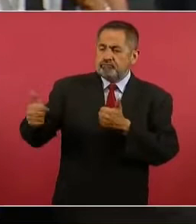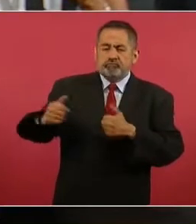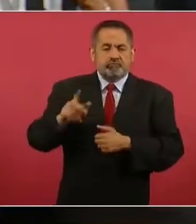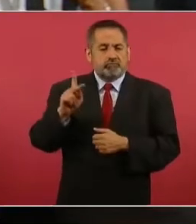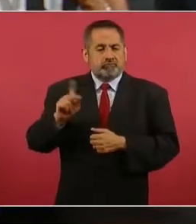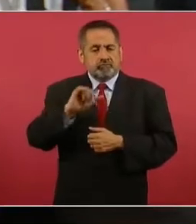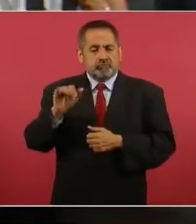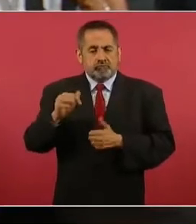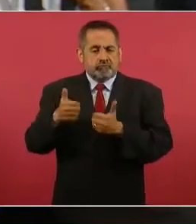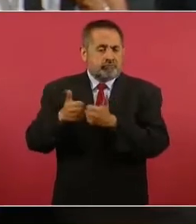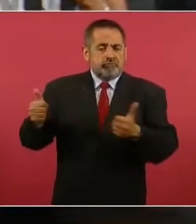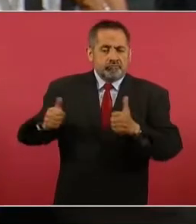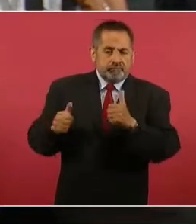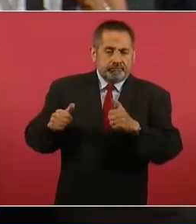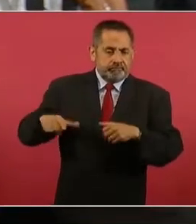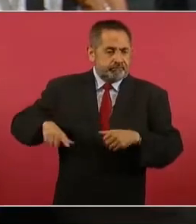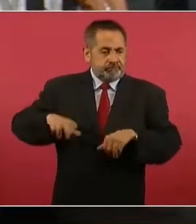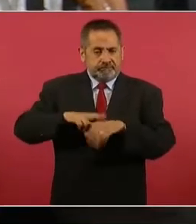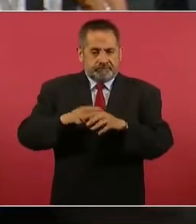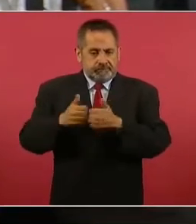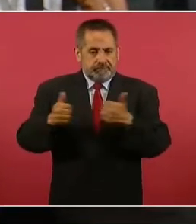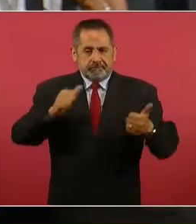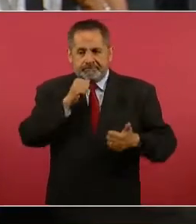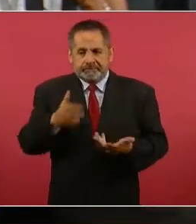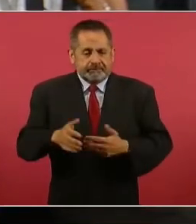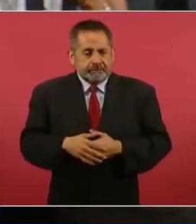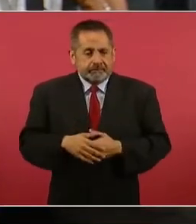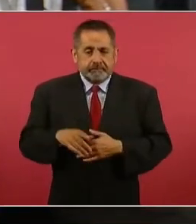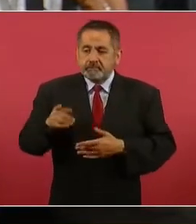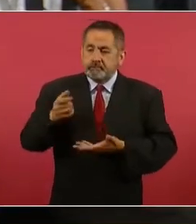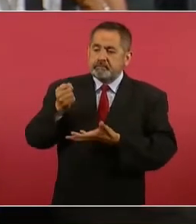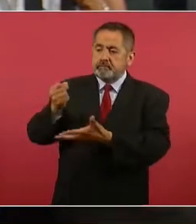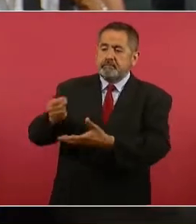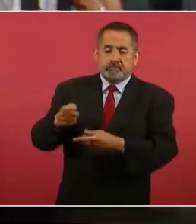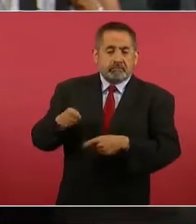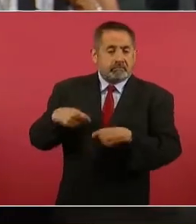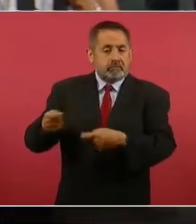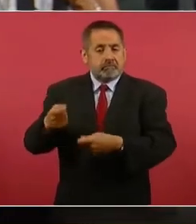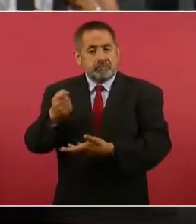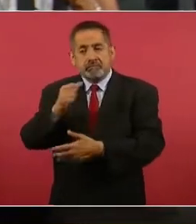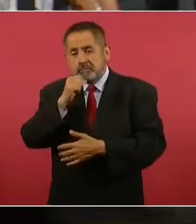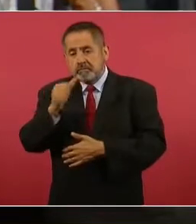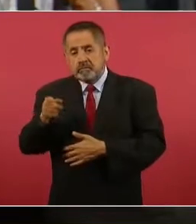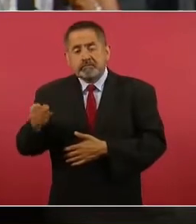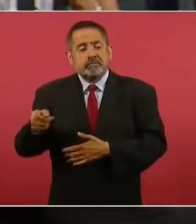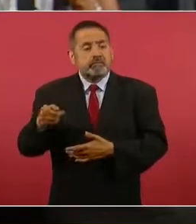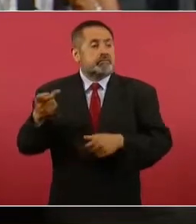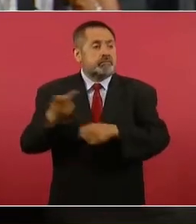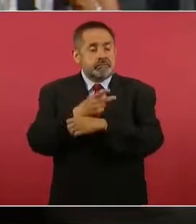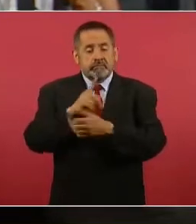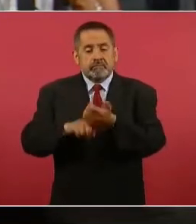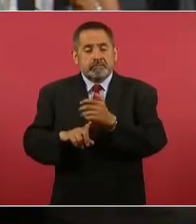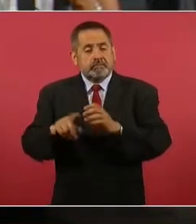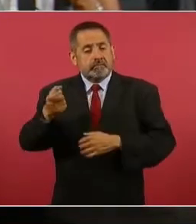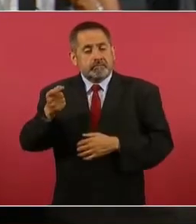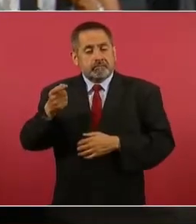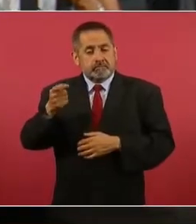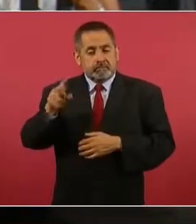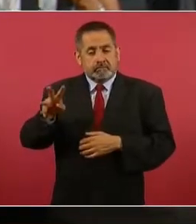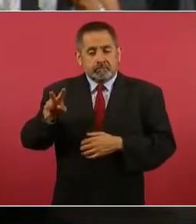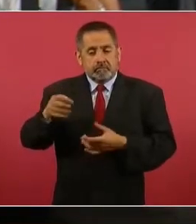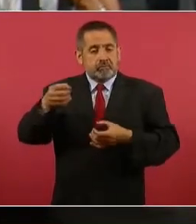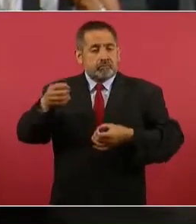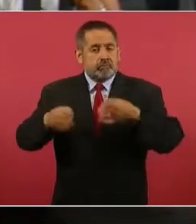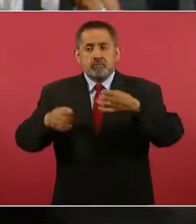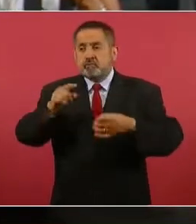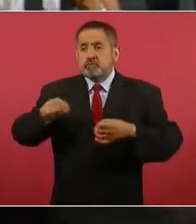Judicial. El Poder Judicial del Estado vive una crisis presupuestal que ha traído consigo la desaparición de 29 juzgados